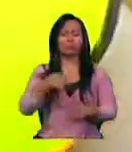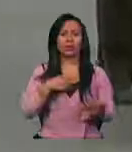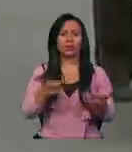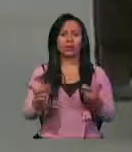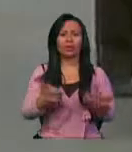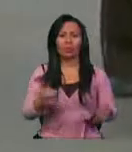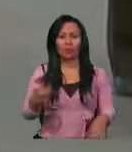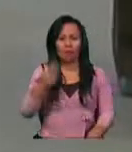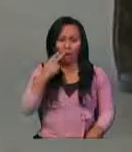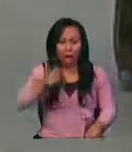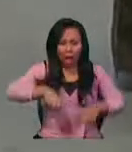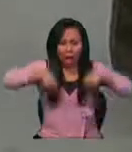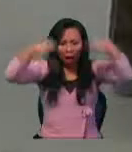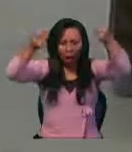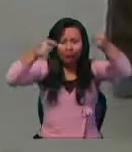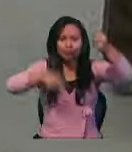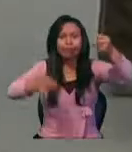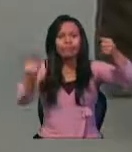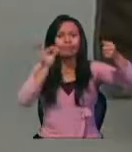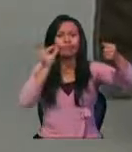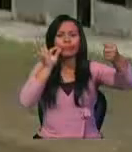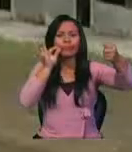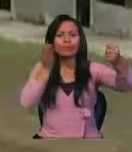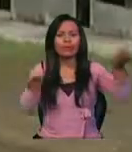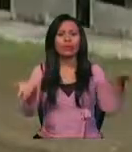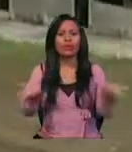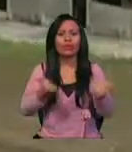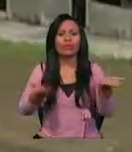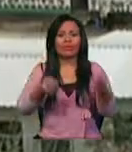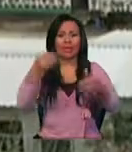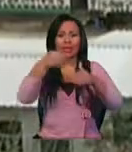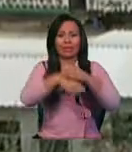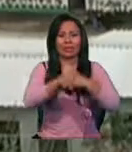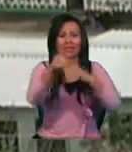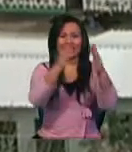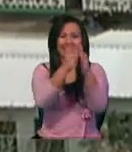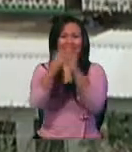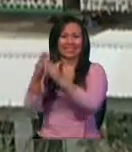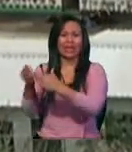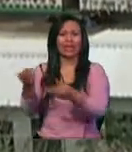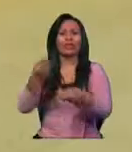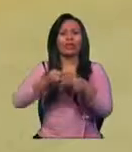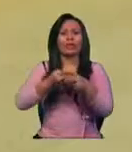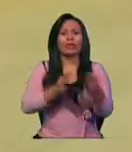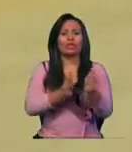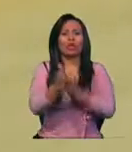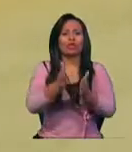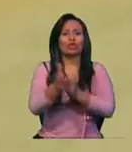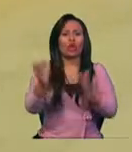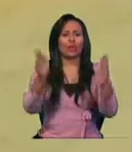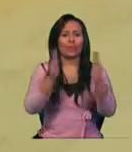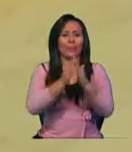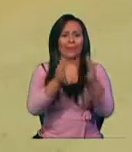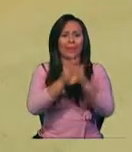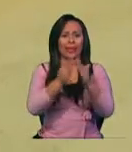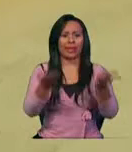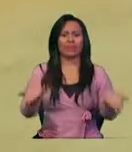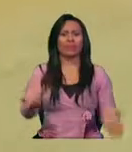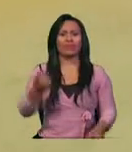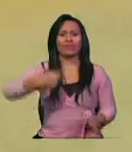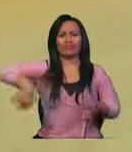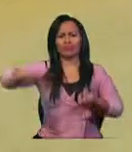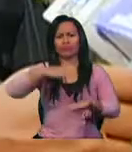La policía los detuvo en el ingreso al plan habitacional Sociovivienda cargaditos con marihuana. Como resultado de esta